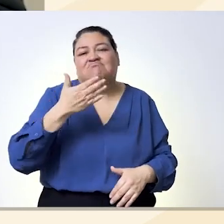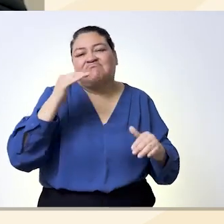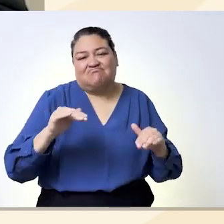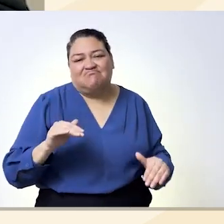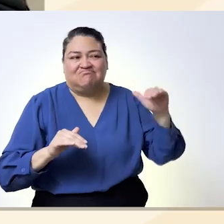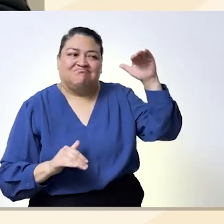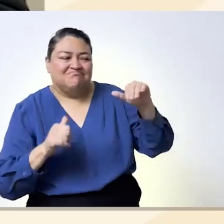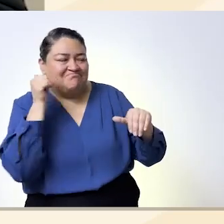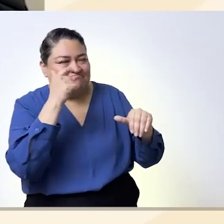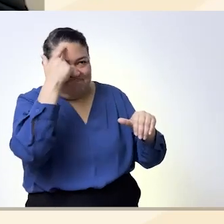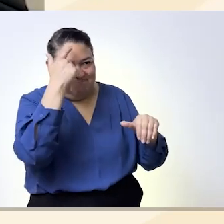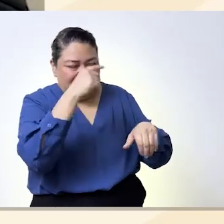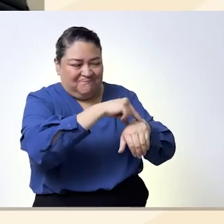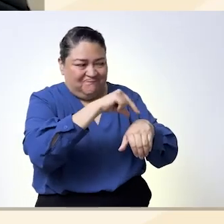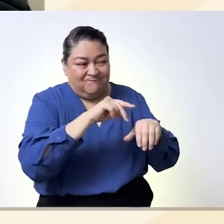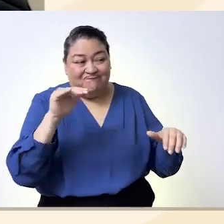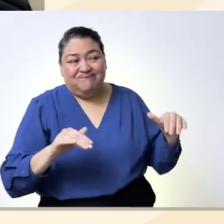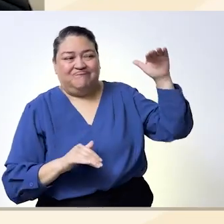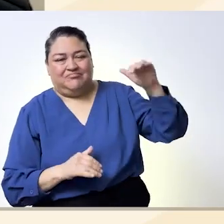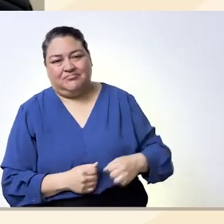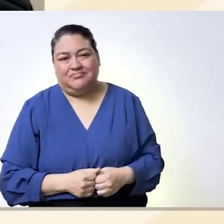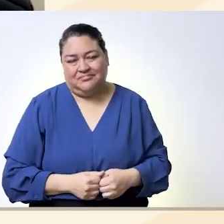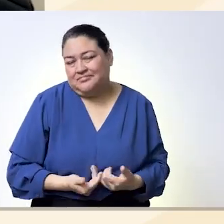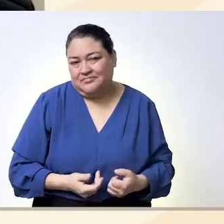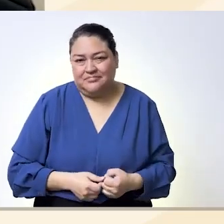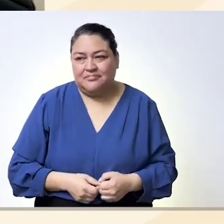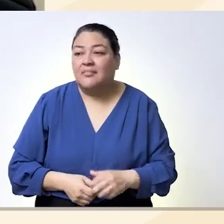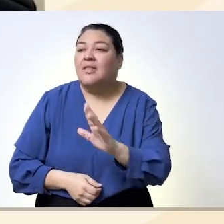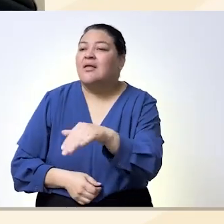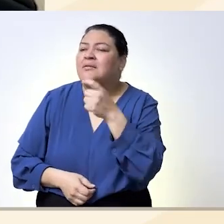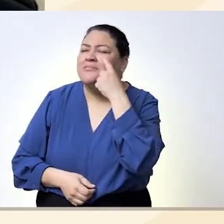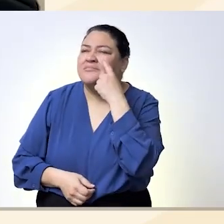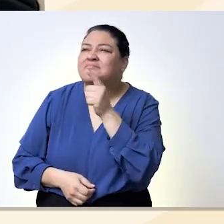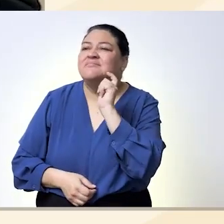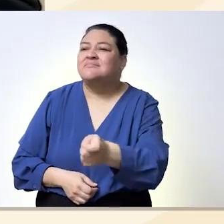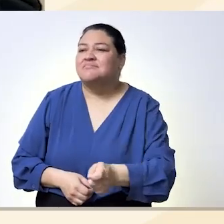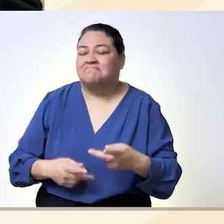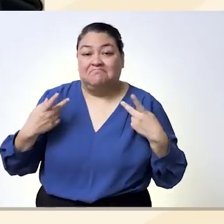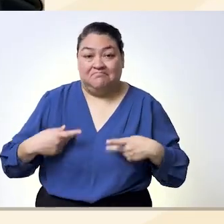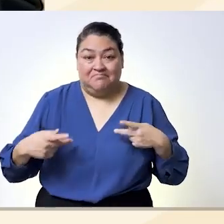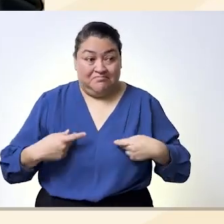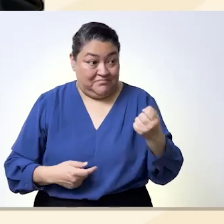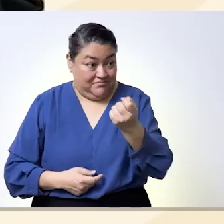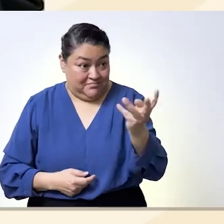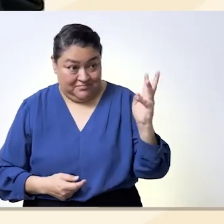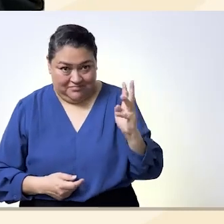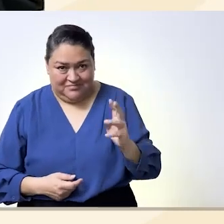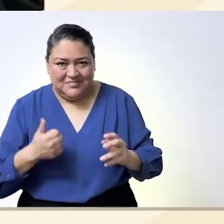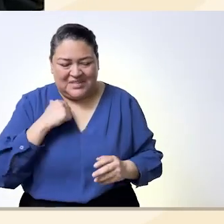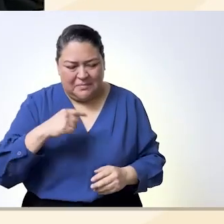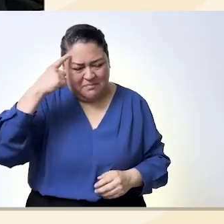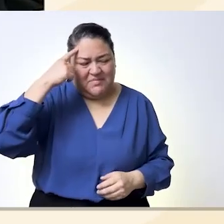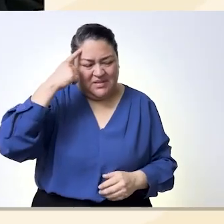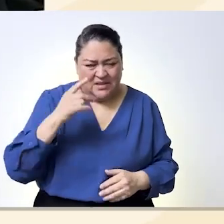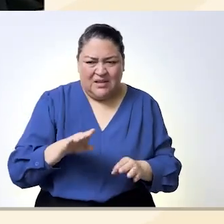creo que tiene que ver, antes que otra cosa, o sea, porque creo que de pronto la gente se centra mucho en cómo hago esta intervención hacia afuera, ¿no? O sea, cómo